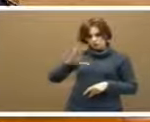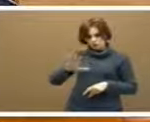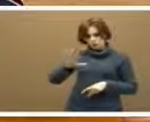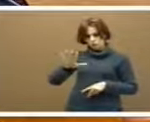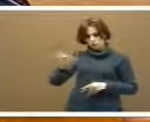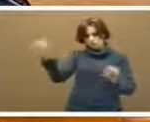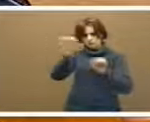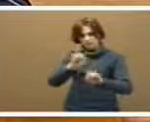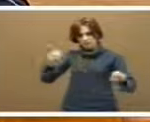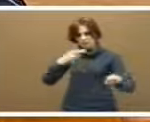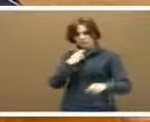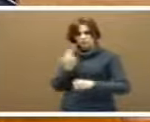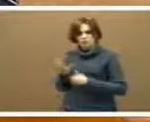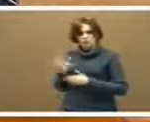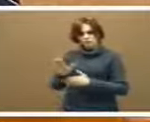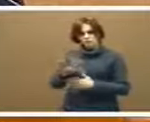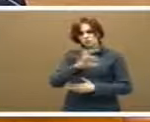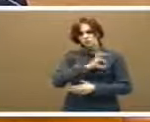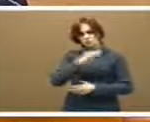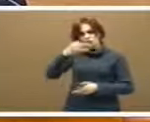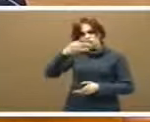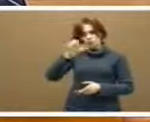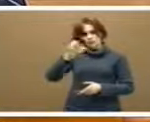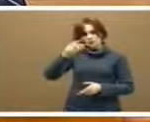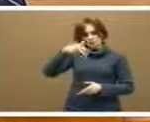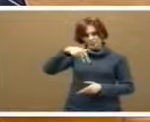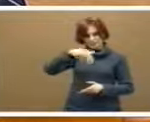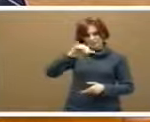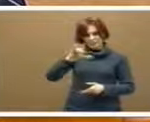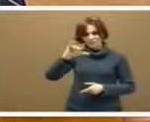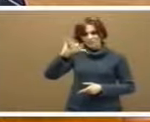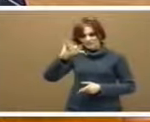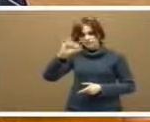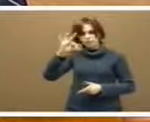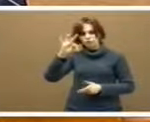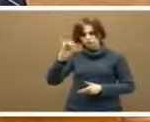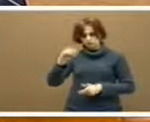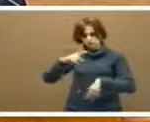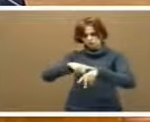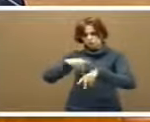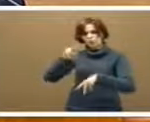tiene la palabra su portavoz, señor Beneito, por tiempo de 2 minutos.